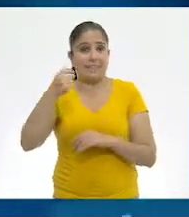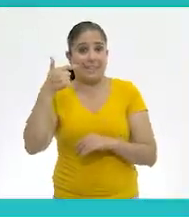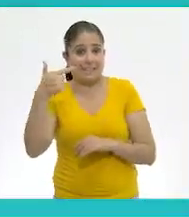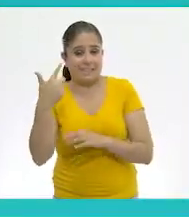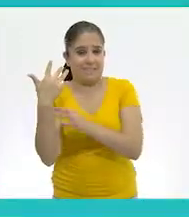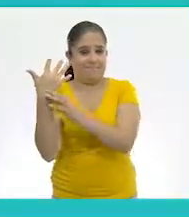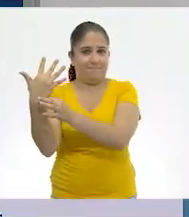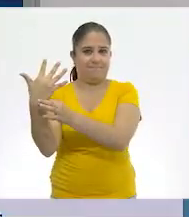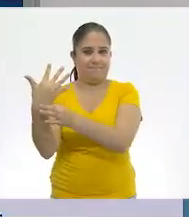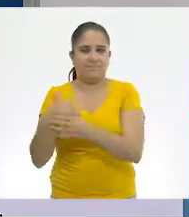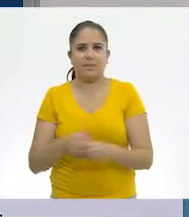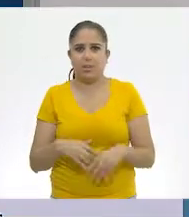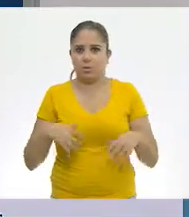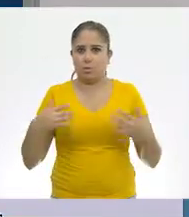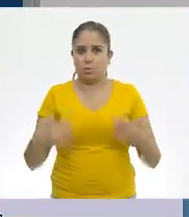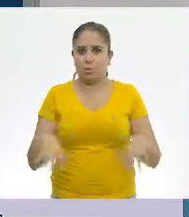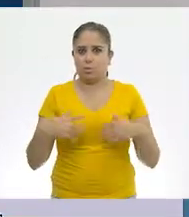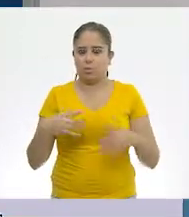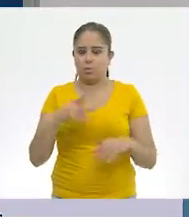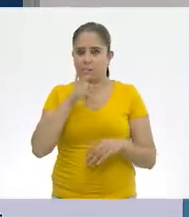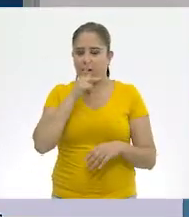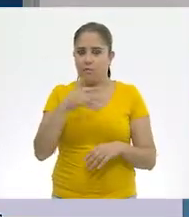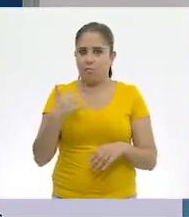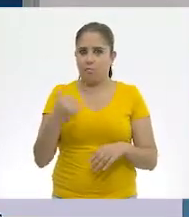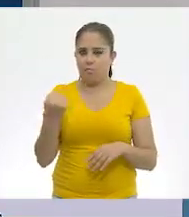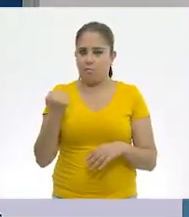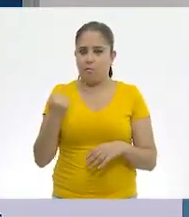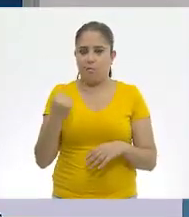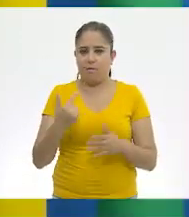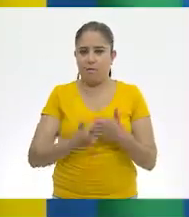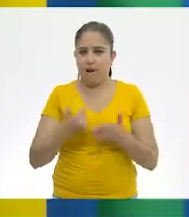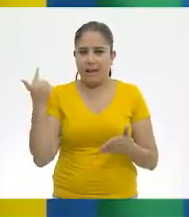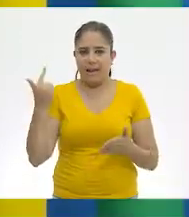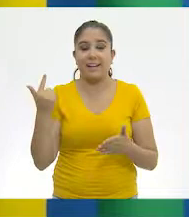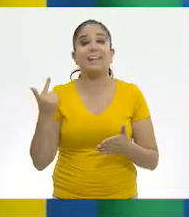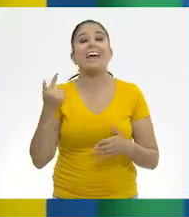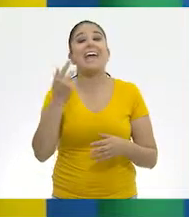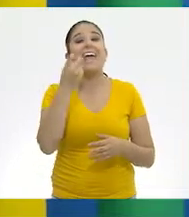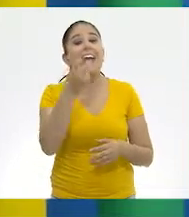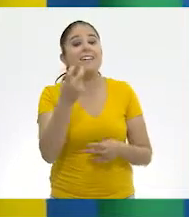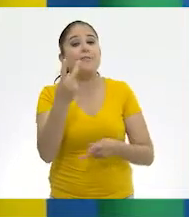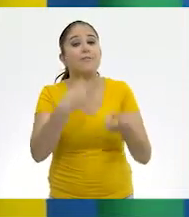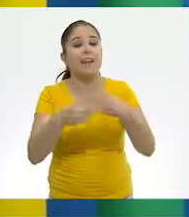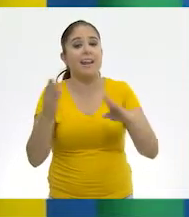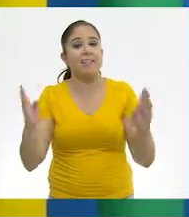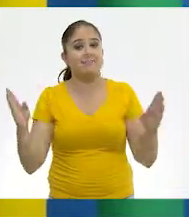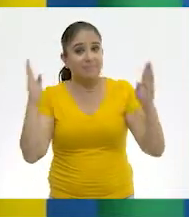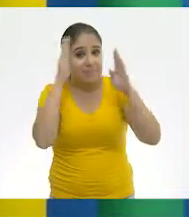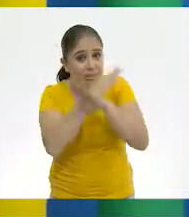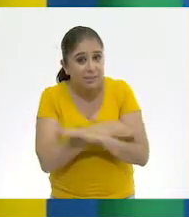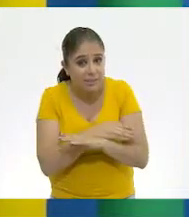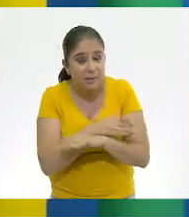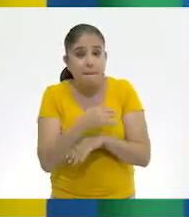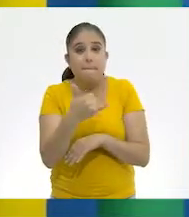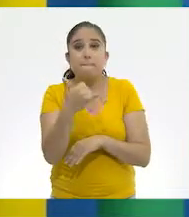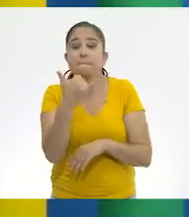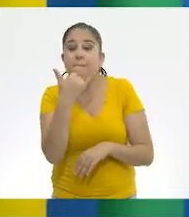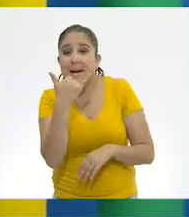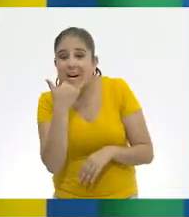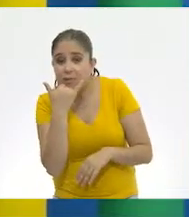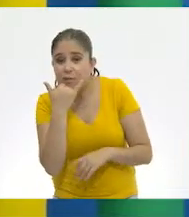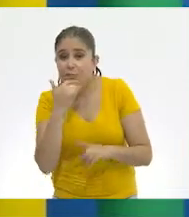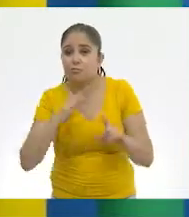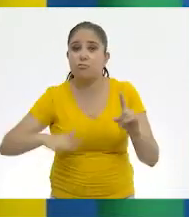¡Wow, qué fuertes palabras! Entonces, ¿así fue como se logró la reconciliación? ¿Perdonando a